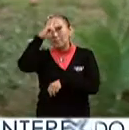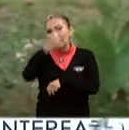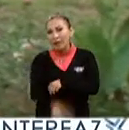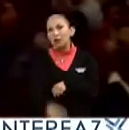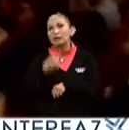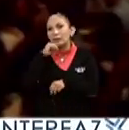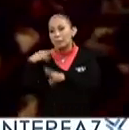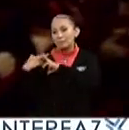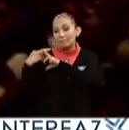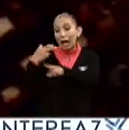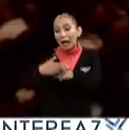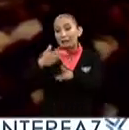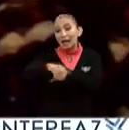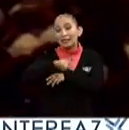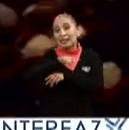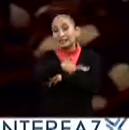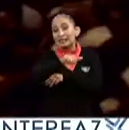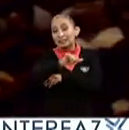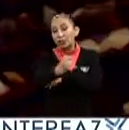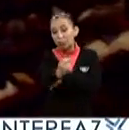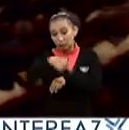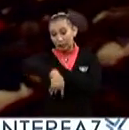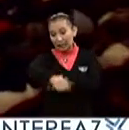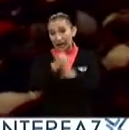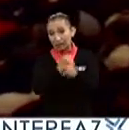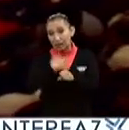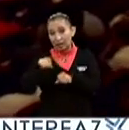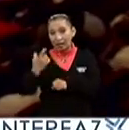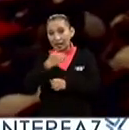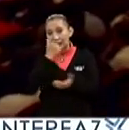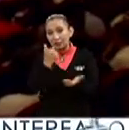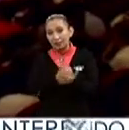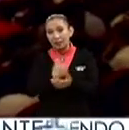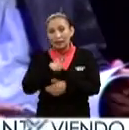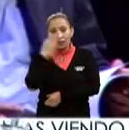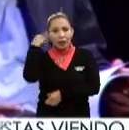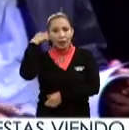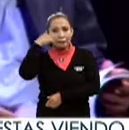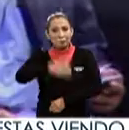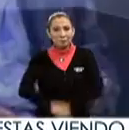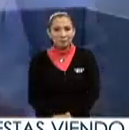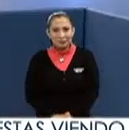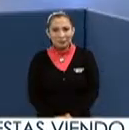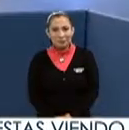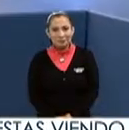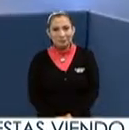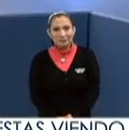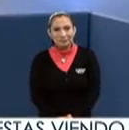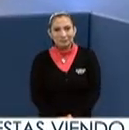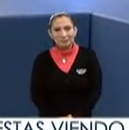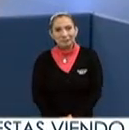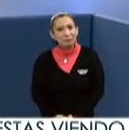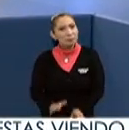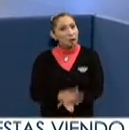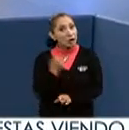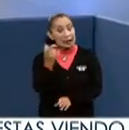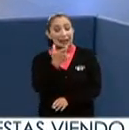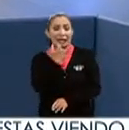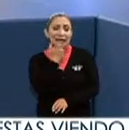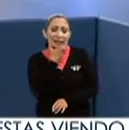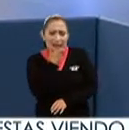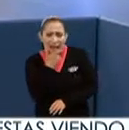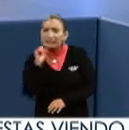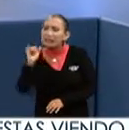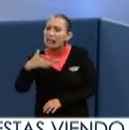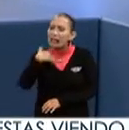Y se celebrará hasta el 16 de junio del presente en la capital oaxaqueña. ¿Por qué sí al inglés? ¿Por qué